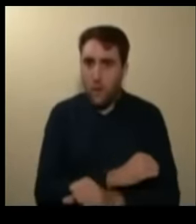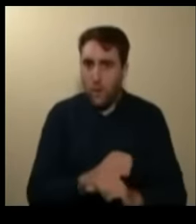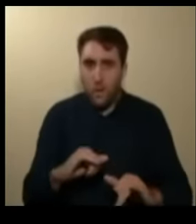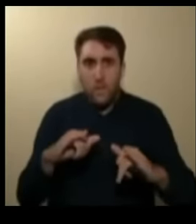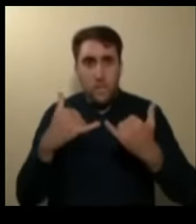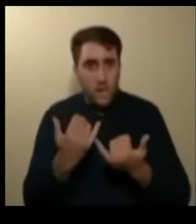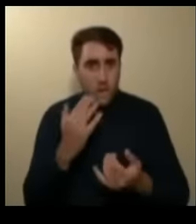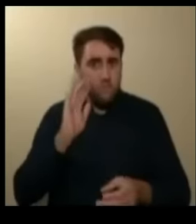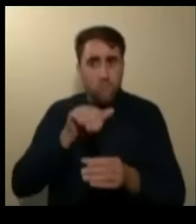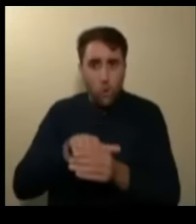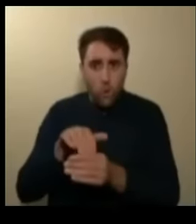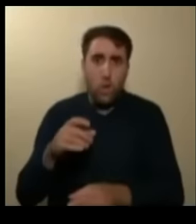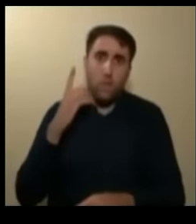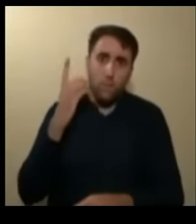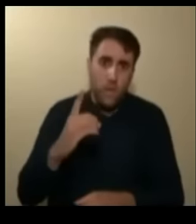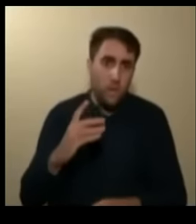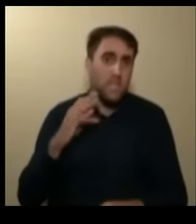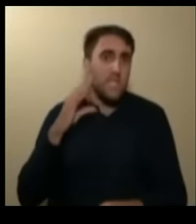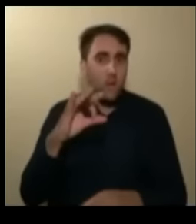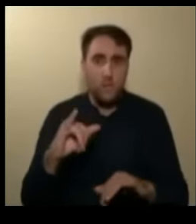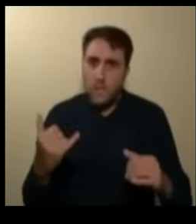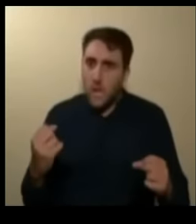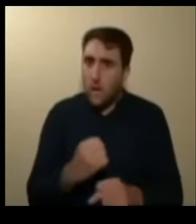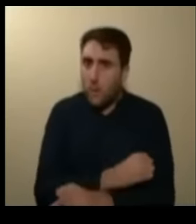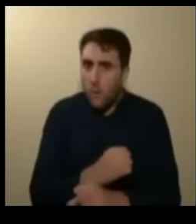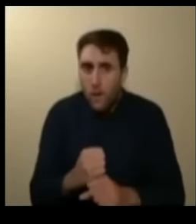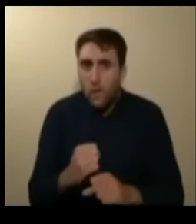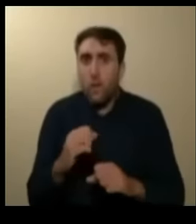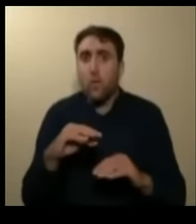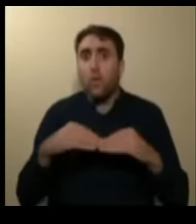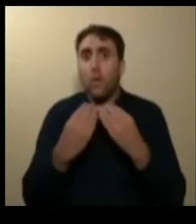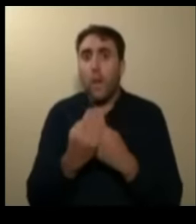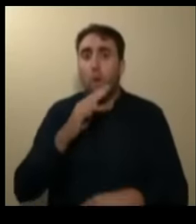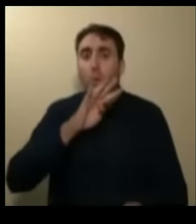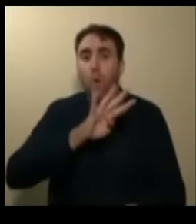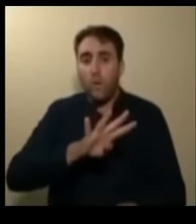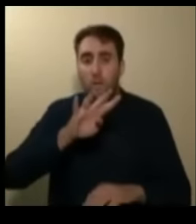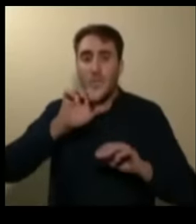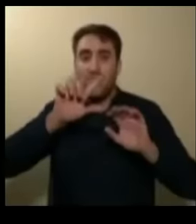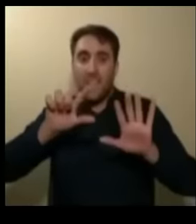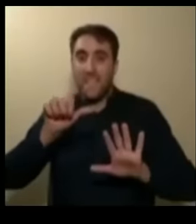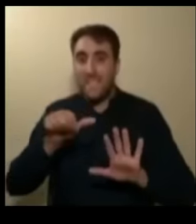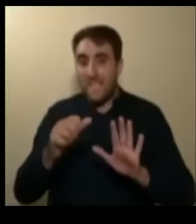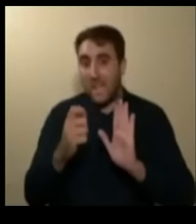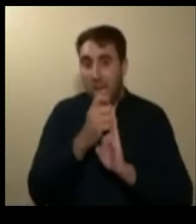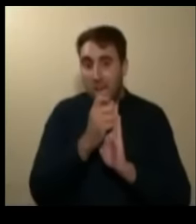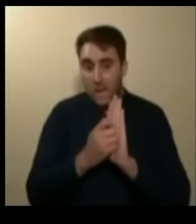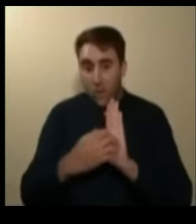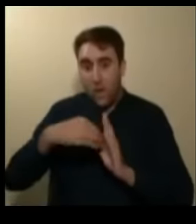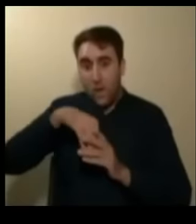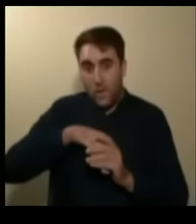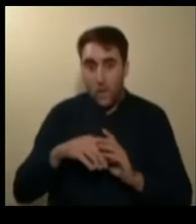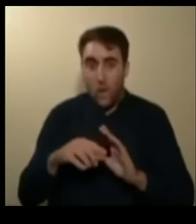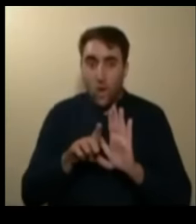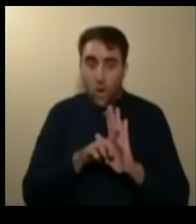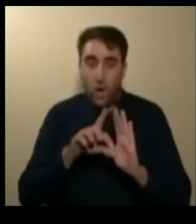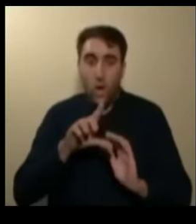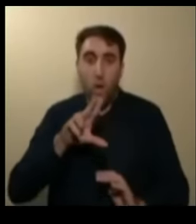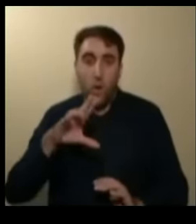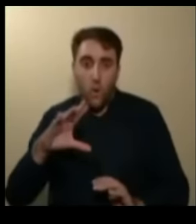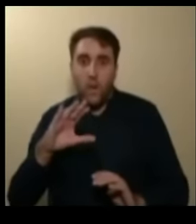fue sancionada democráticamente, sino que además de los 476 artículos que la contienen, más de la